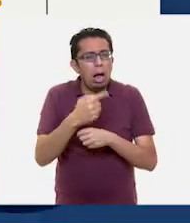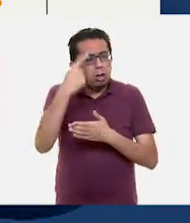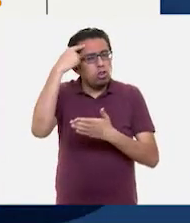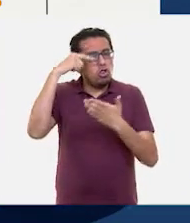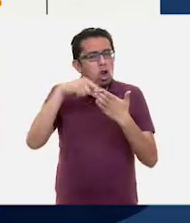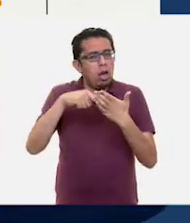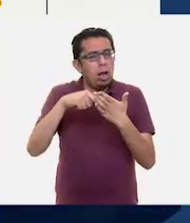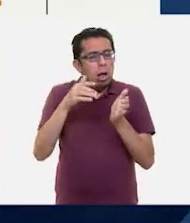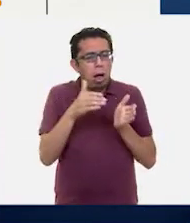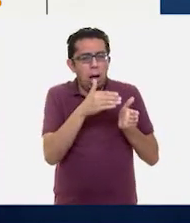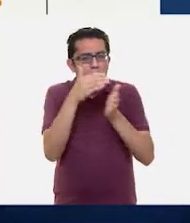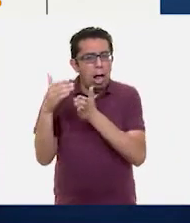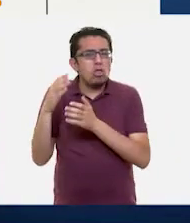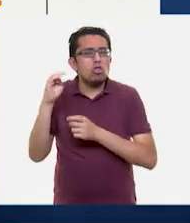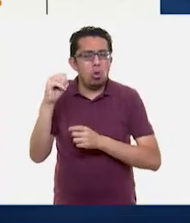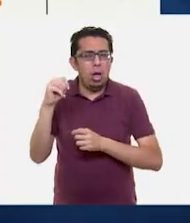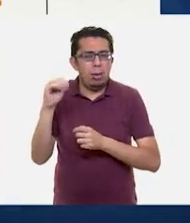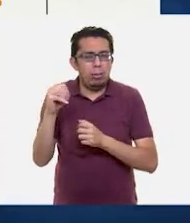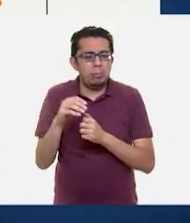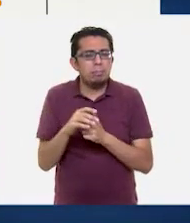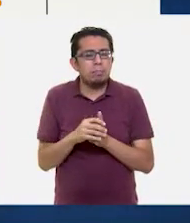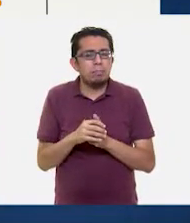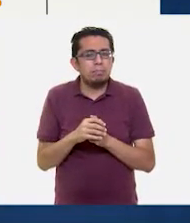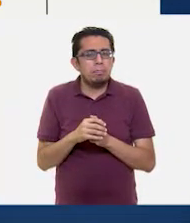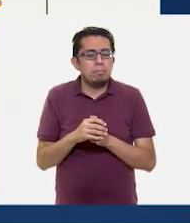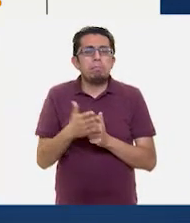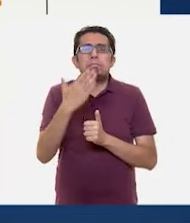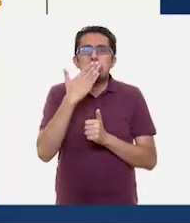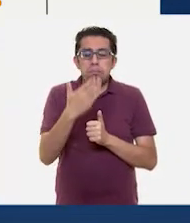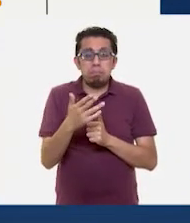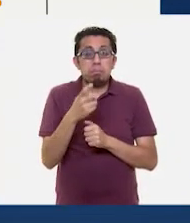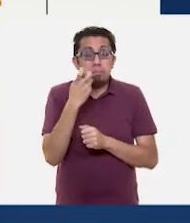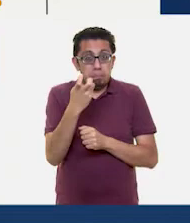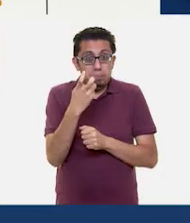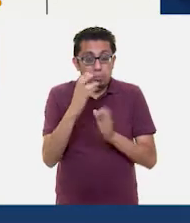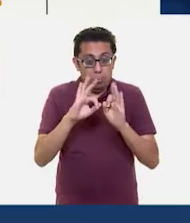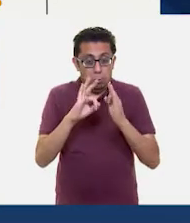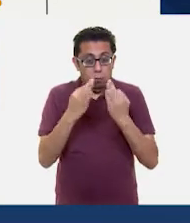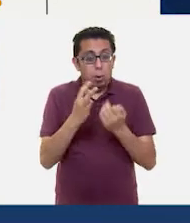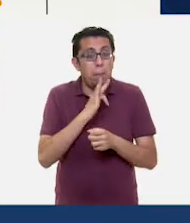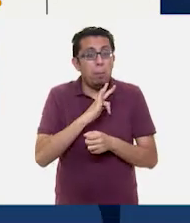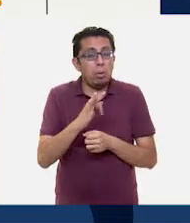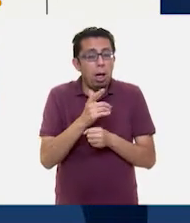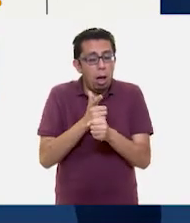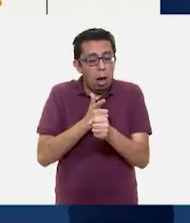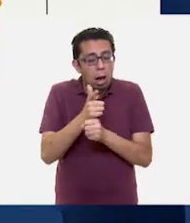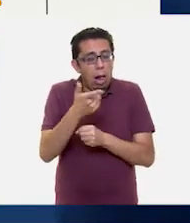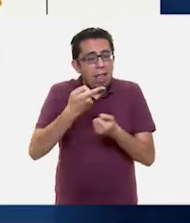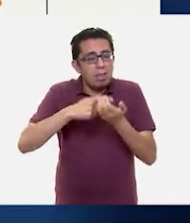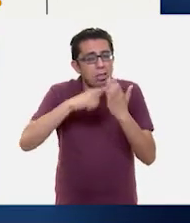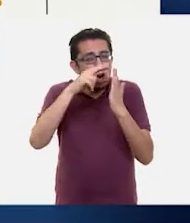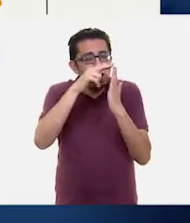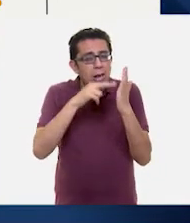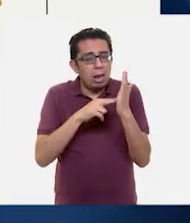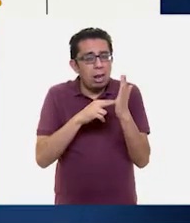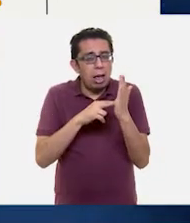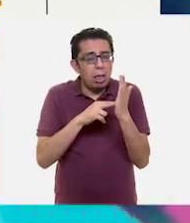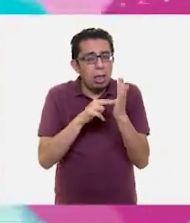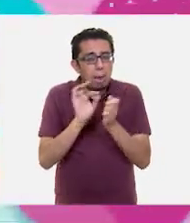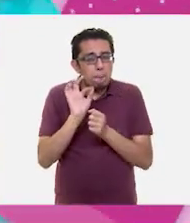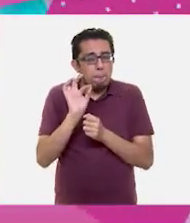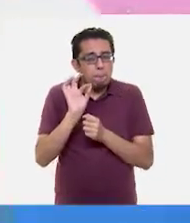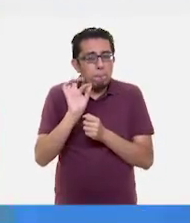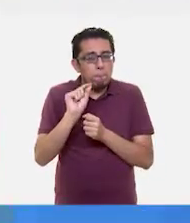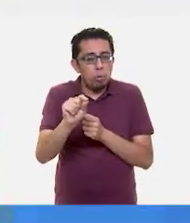el 9. Muy bien. De esta manera podemos identificar la regularidad que sigue la sucesión de puntos que